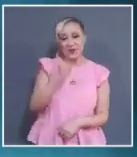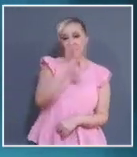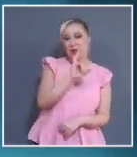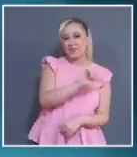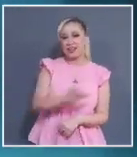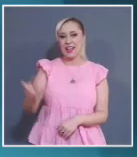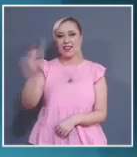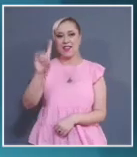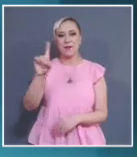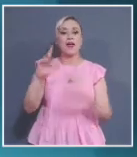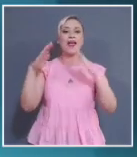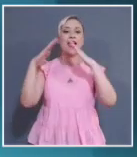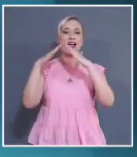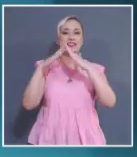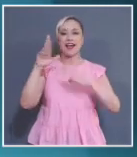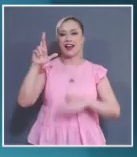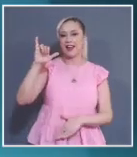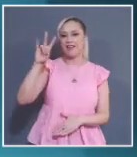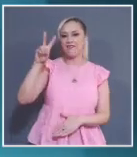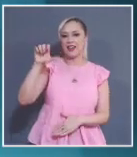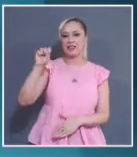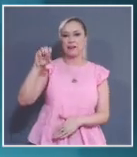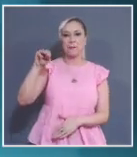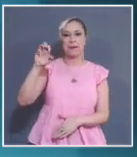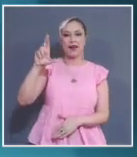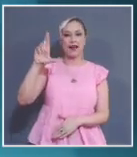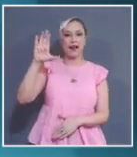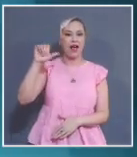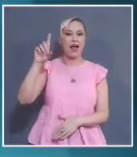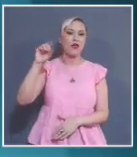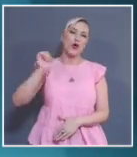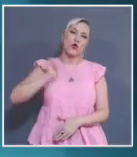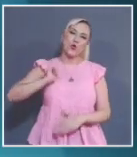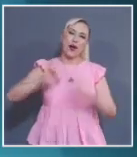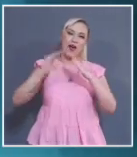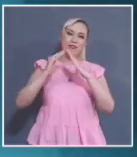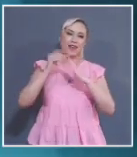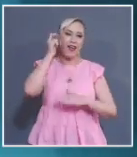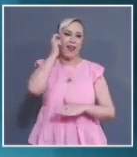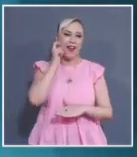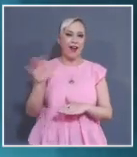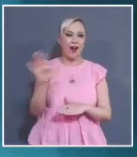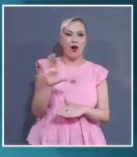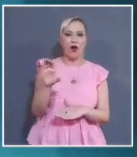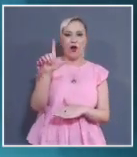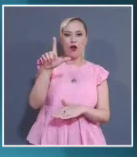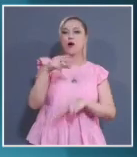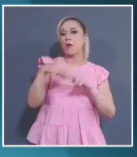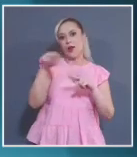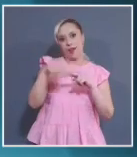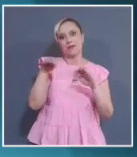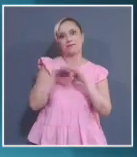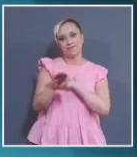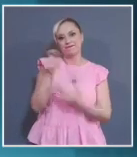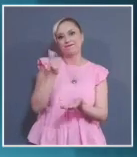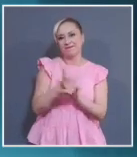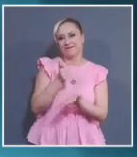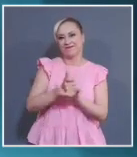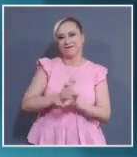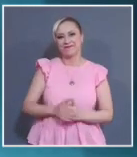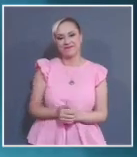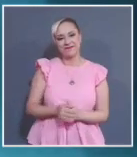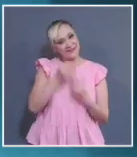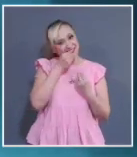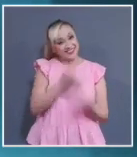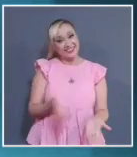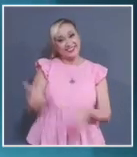Casa Rivas Mercado, una vieja casona de la colonia Guerrero. Boletos en taquilla. Para el canal del Poder Judicial de la Federación,